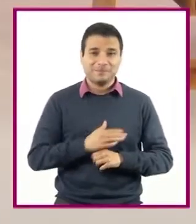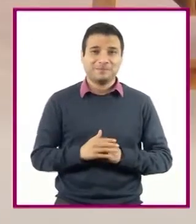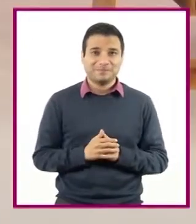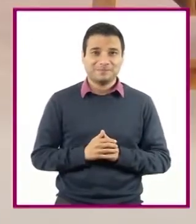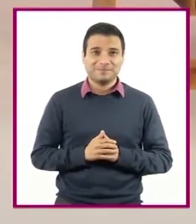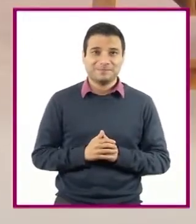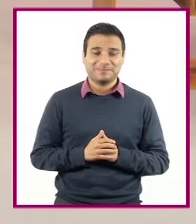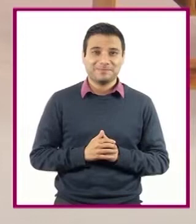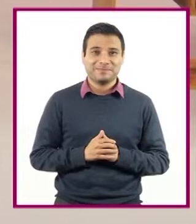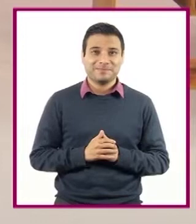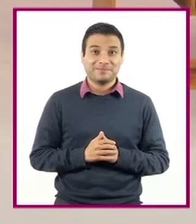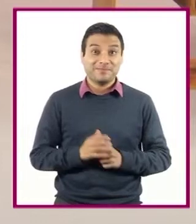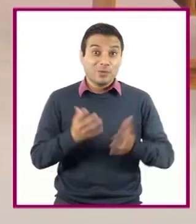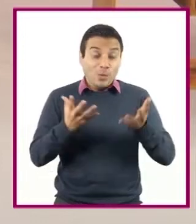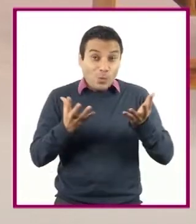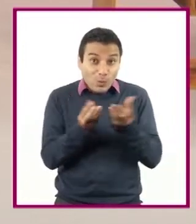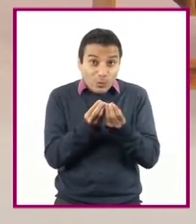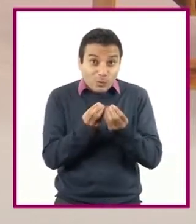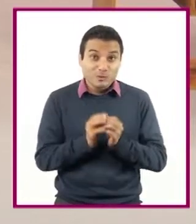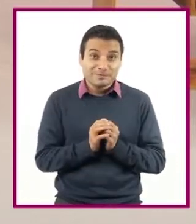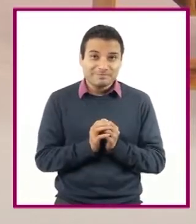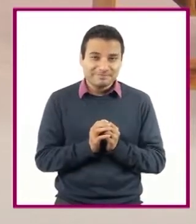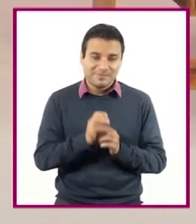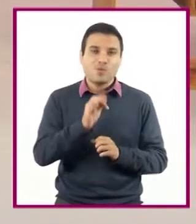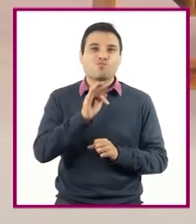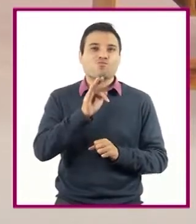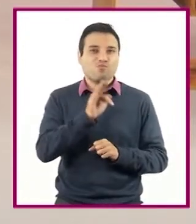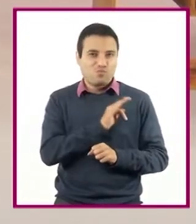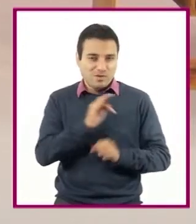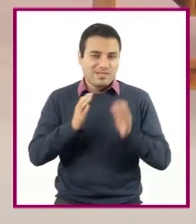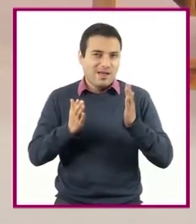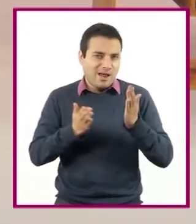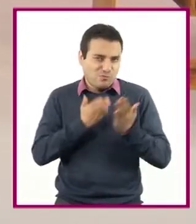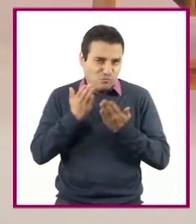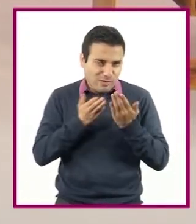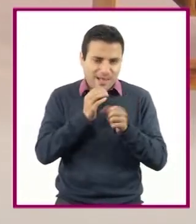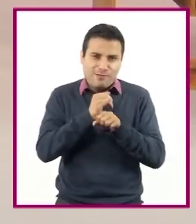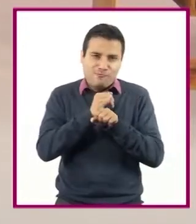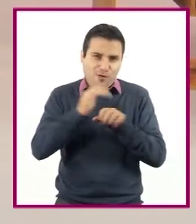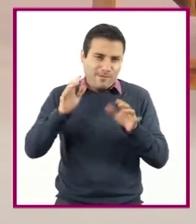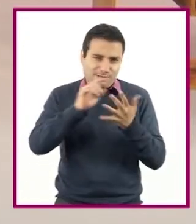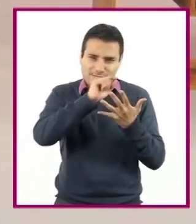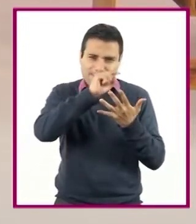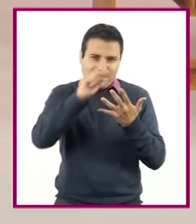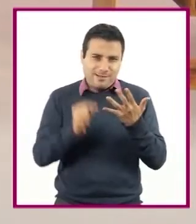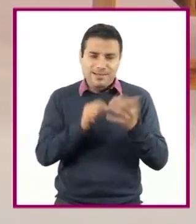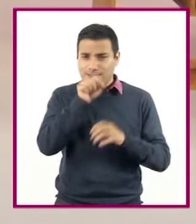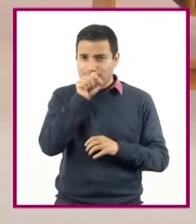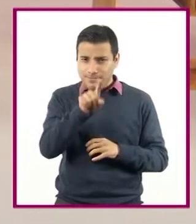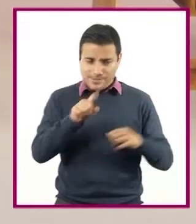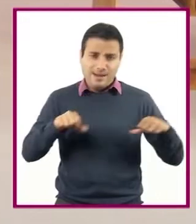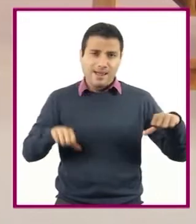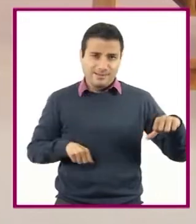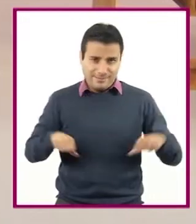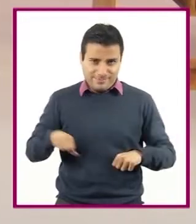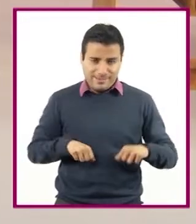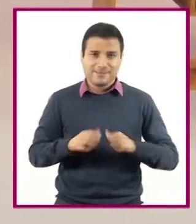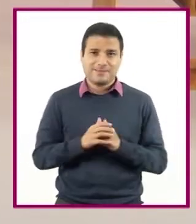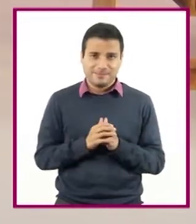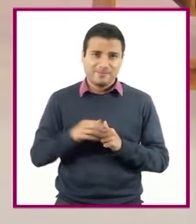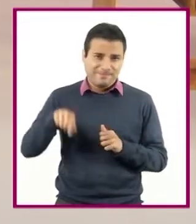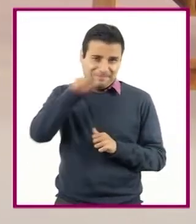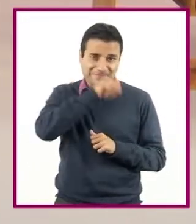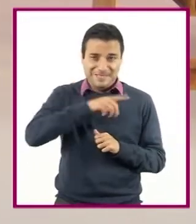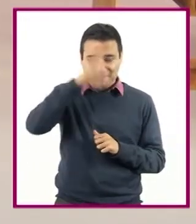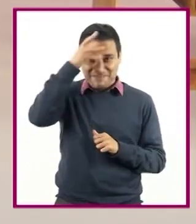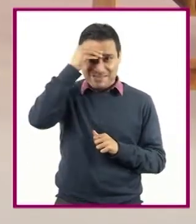materna. Juntos tendremos la oportunidad de revisar información y desarrollar algunas actividades para que podamos seguir